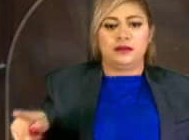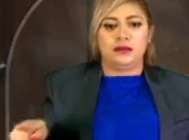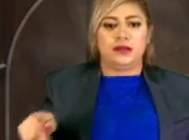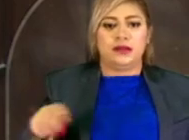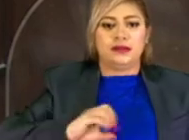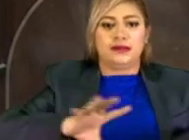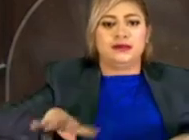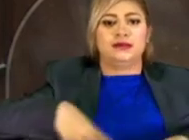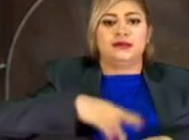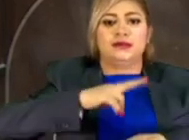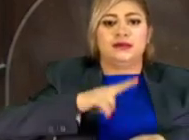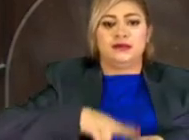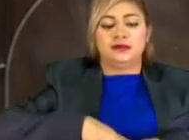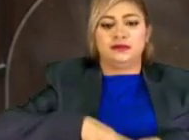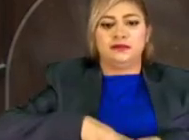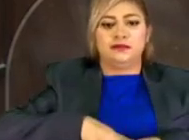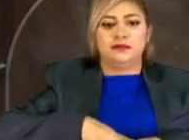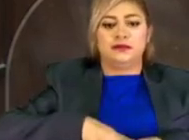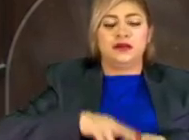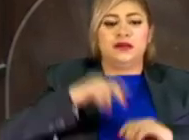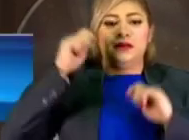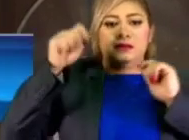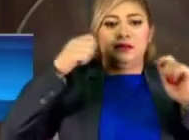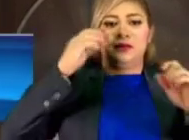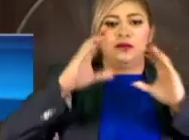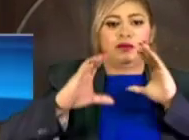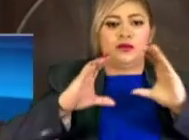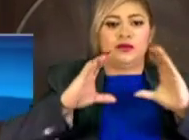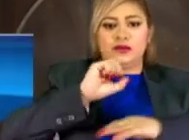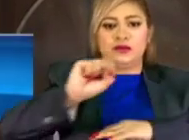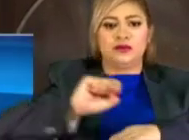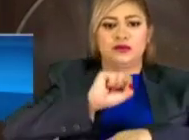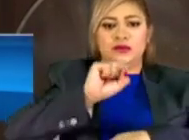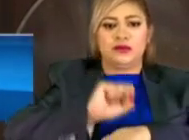Nacional, medios de comunicación social,